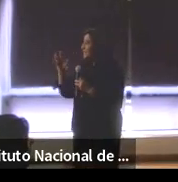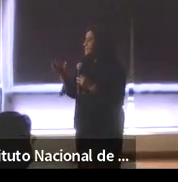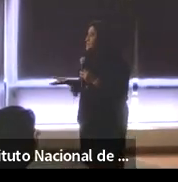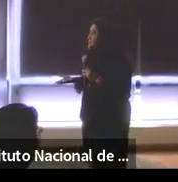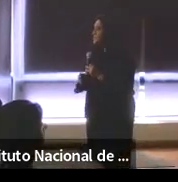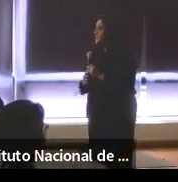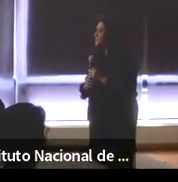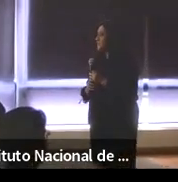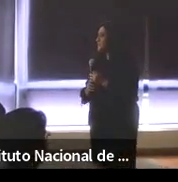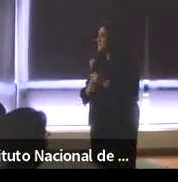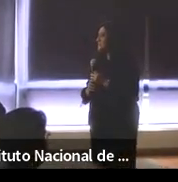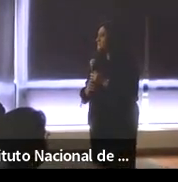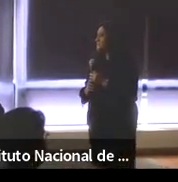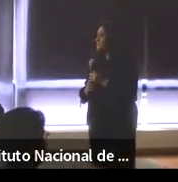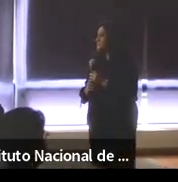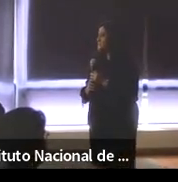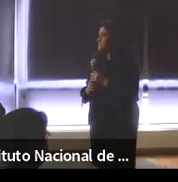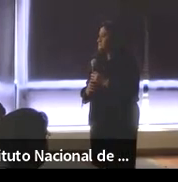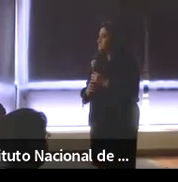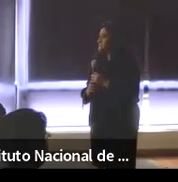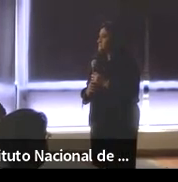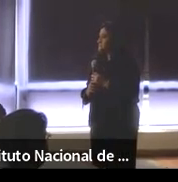tener Clara la misión es muy importante